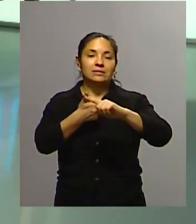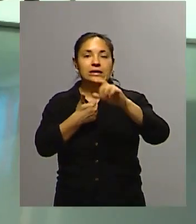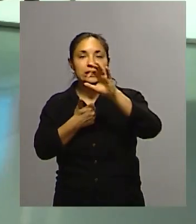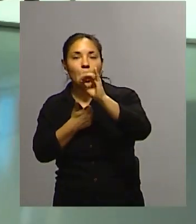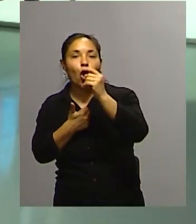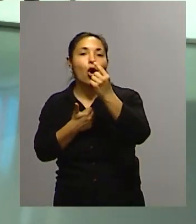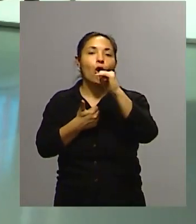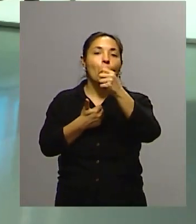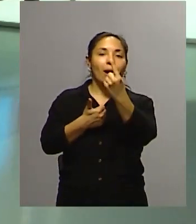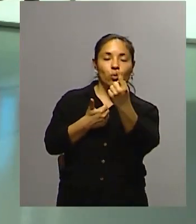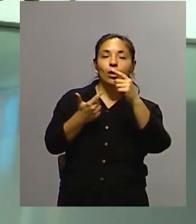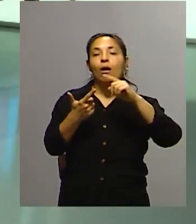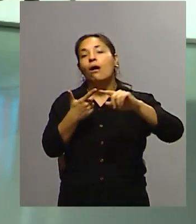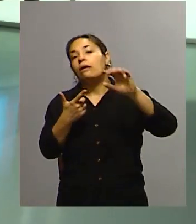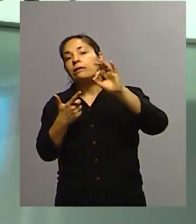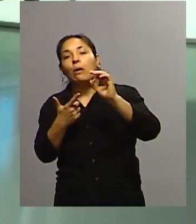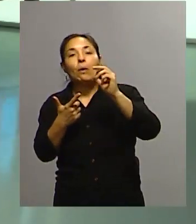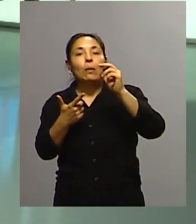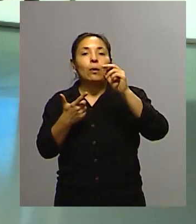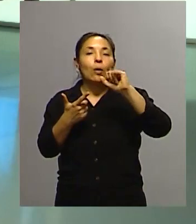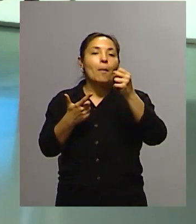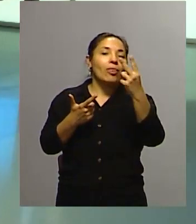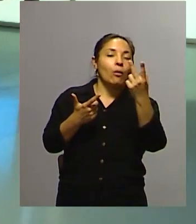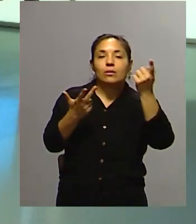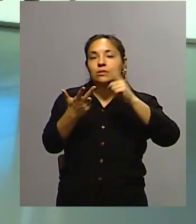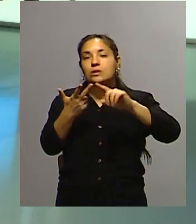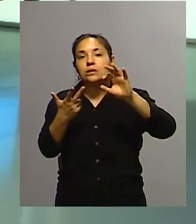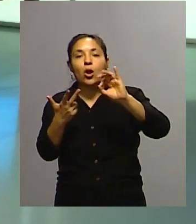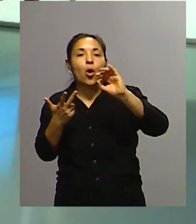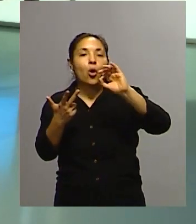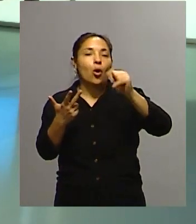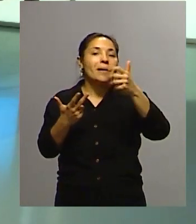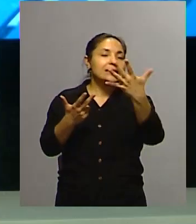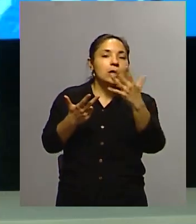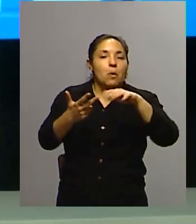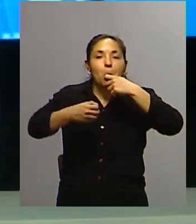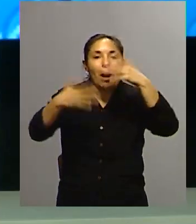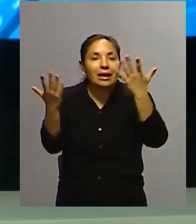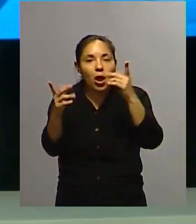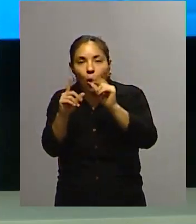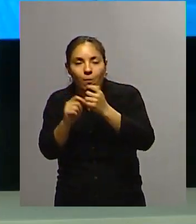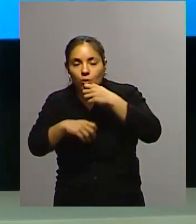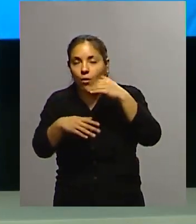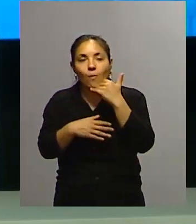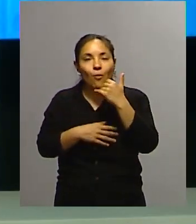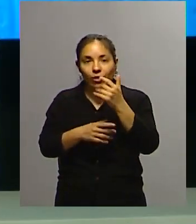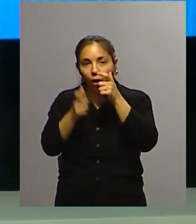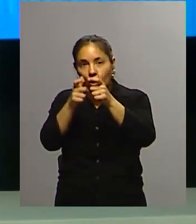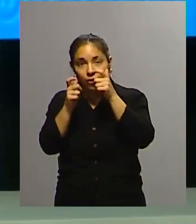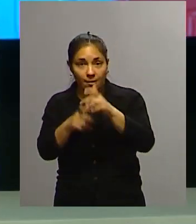0,2, 0,5. Creo que Argentina se va a transformar en el primer país vitivinícola con tolerancia